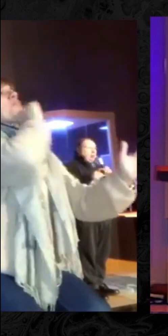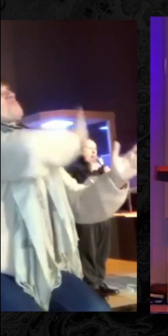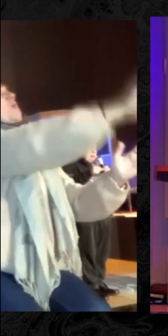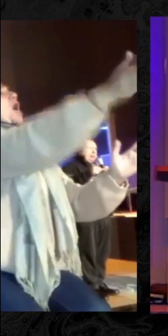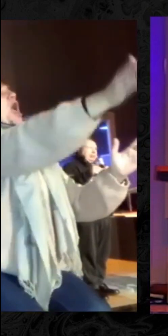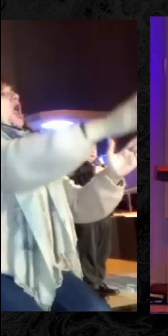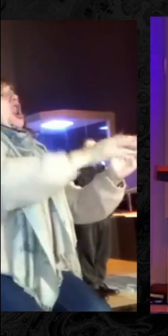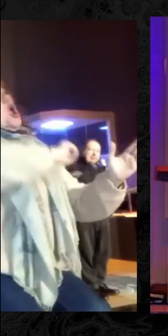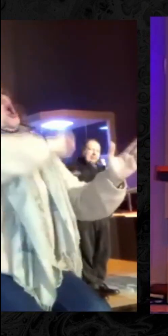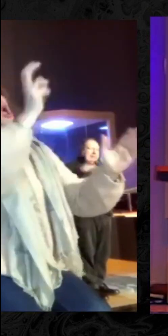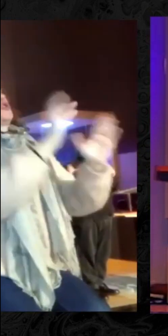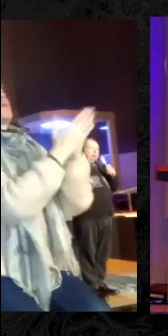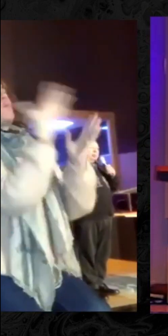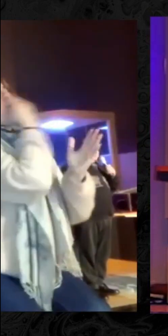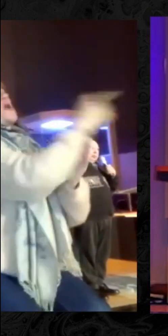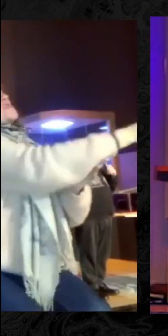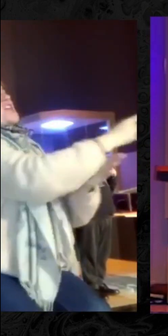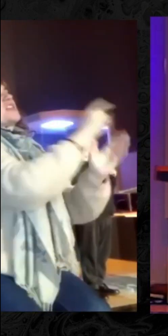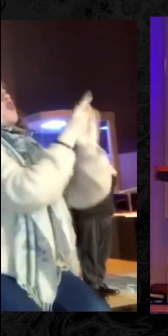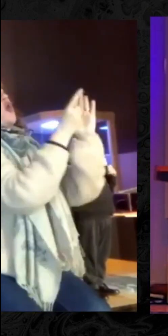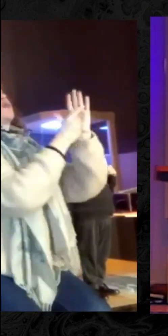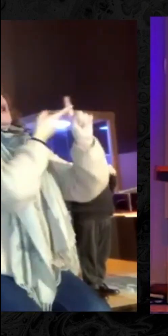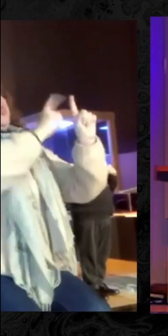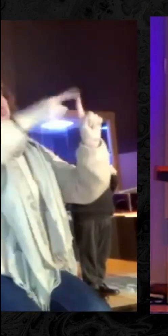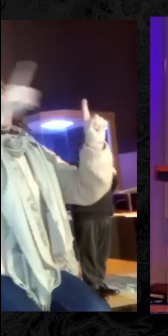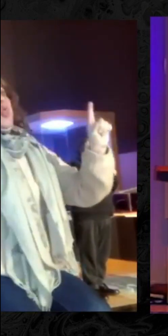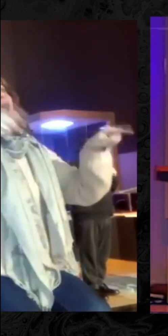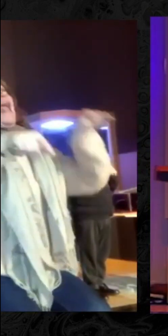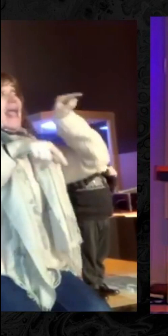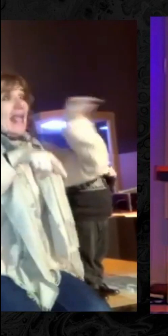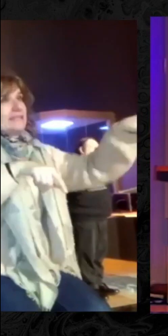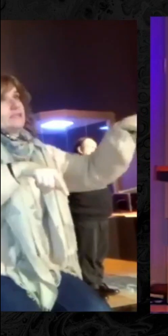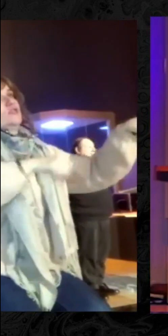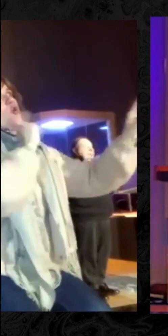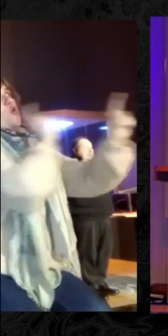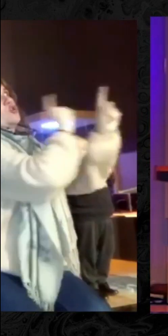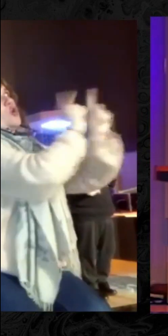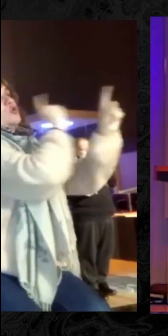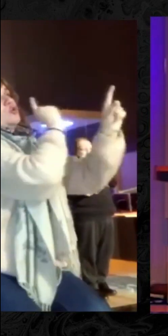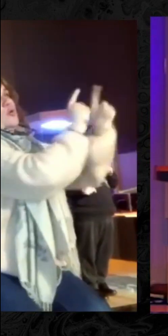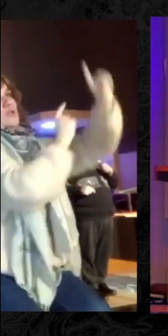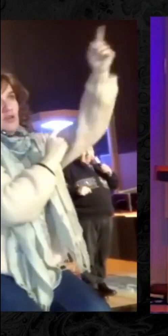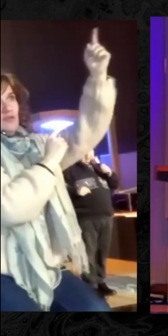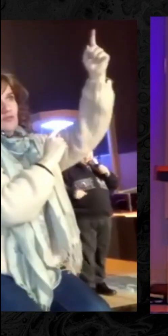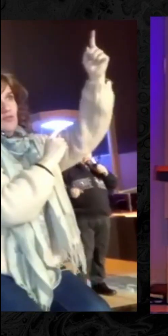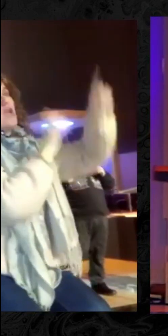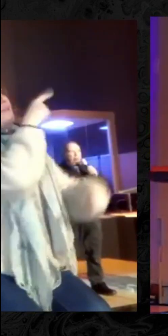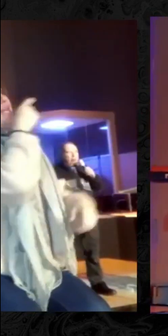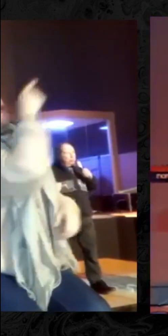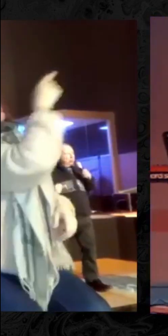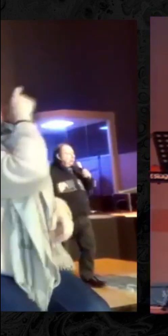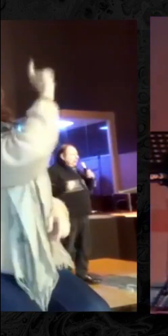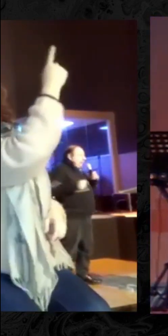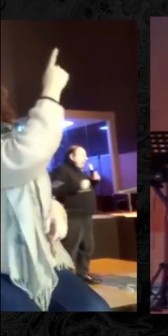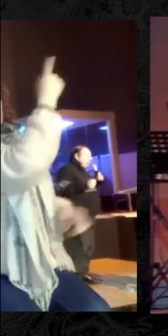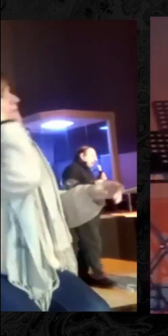cuando Cristo está diciendo toda esta generación me va a aborrecer lo que está hablando es que aborrecerán a sus enseñanzas y nosotros como